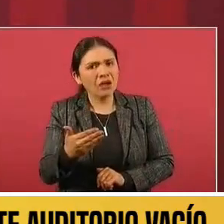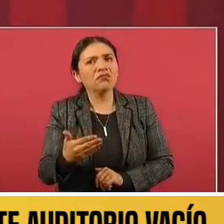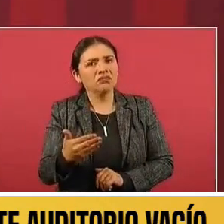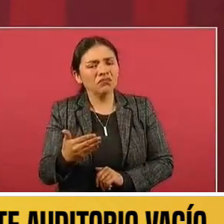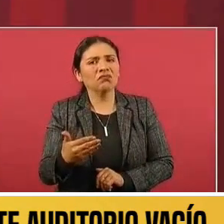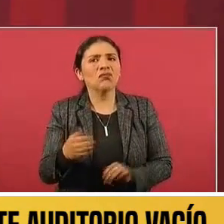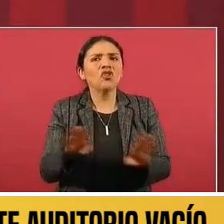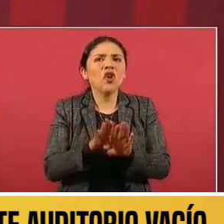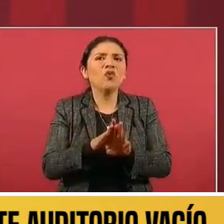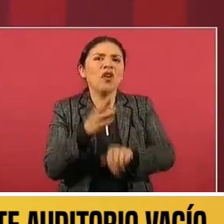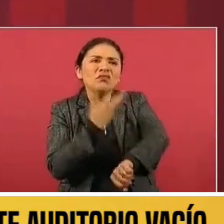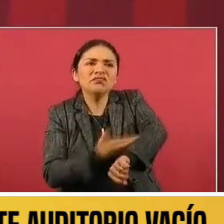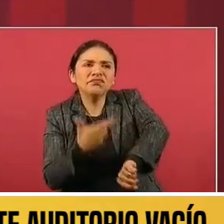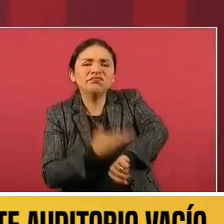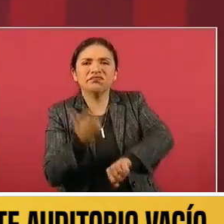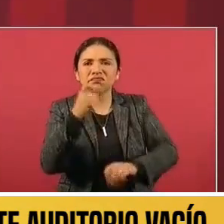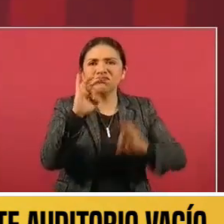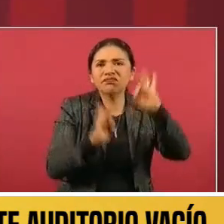país